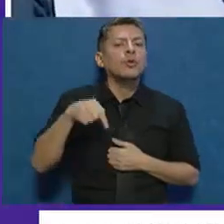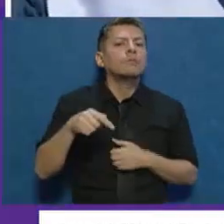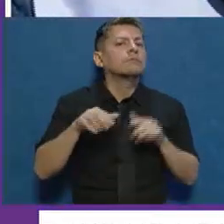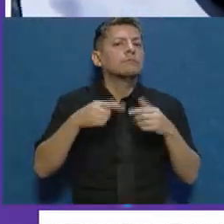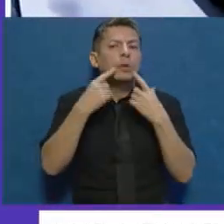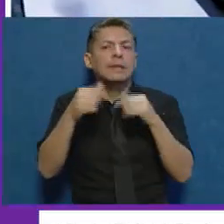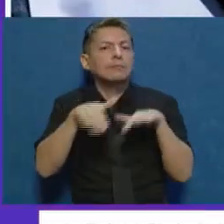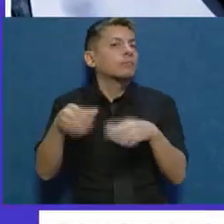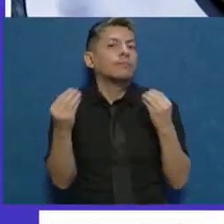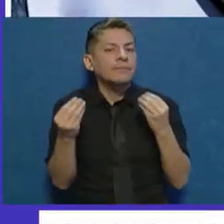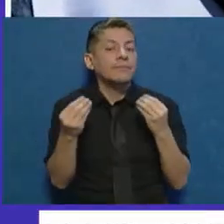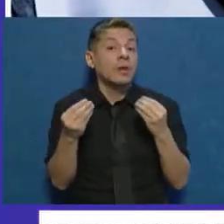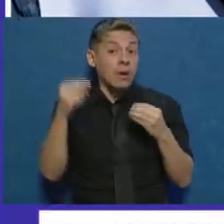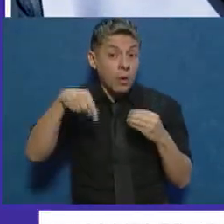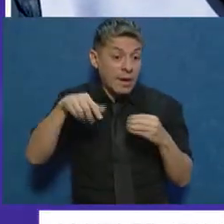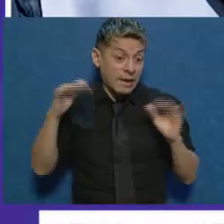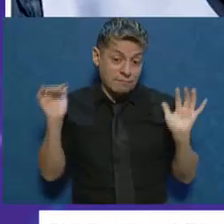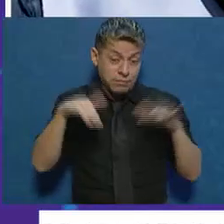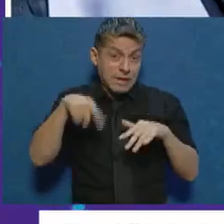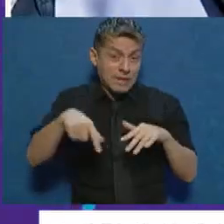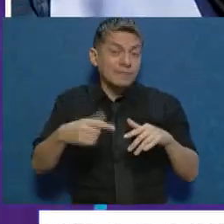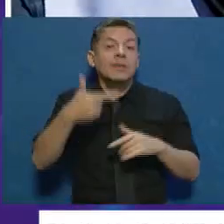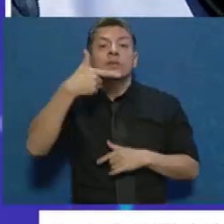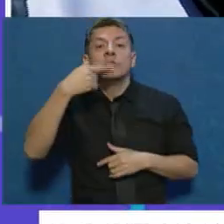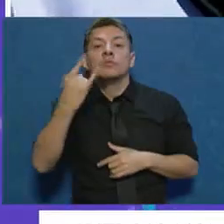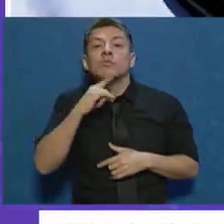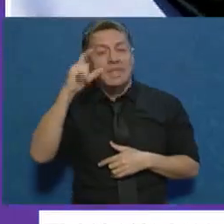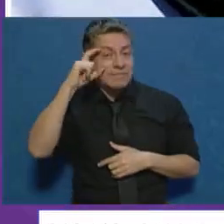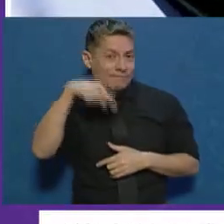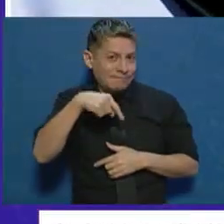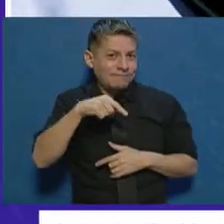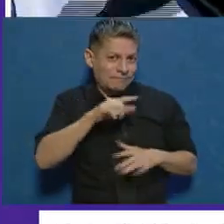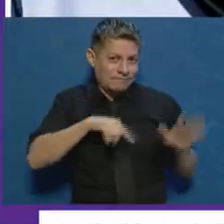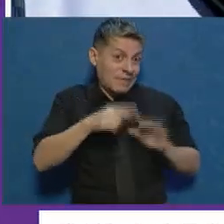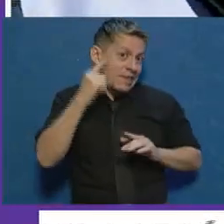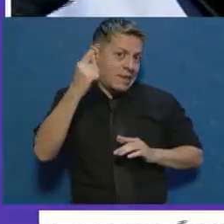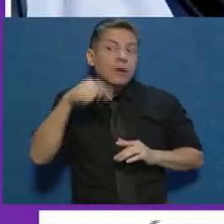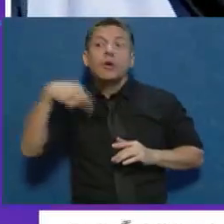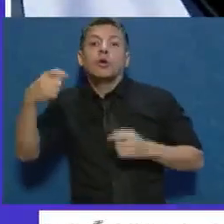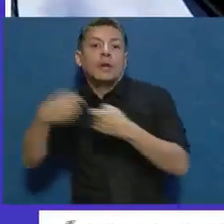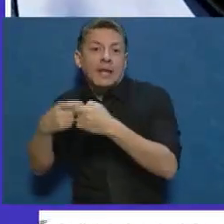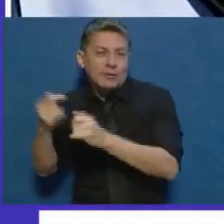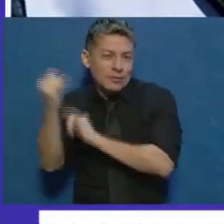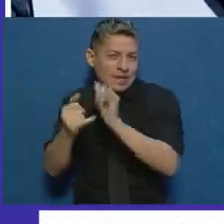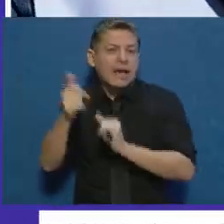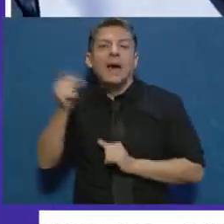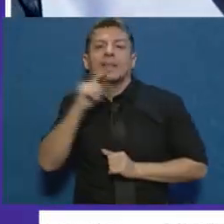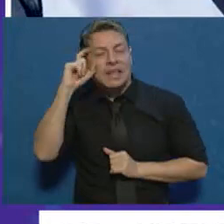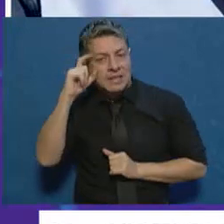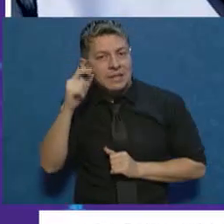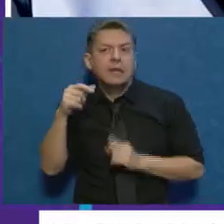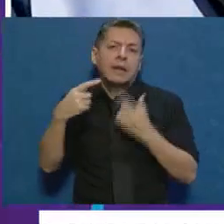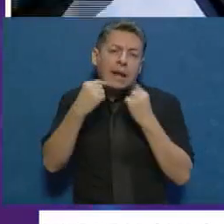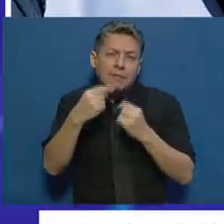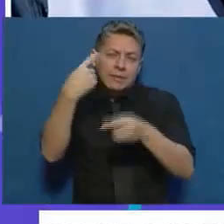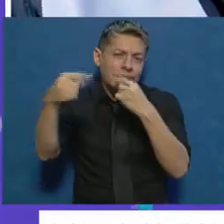Lo de hoy fue concentrarnos acá, por lo menos de parte de SUTE, distintas organizaciones. Bueno, ATE contará a otros compañeros de otros espacios que vienen de otros reclamos y que han venido confluyendo,